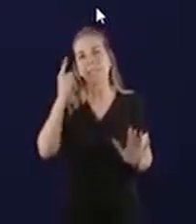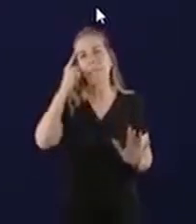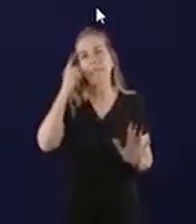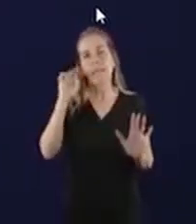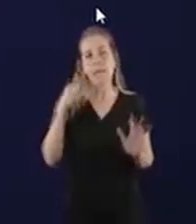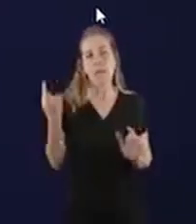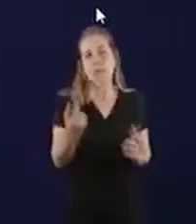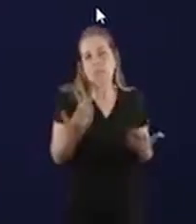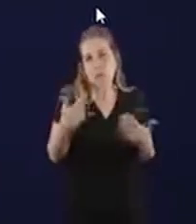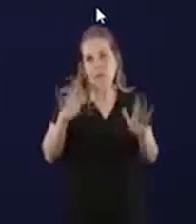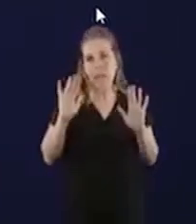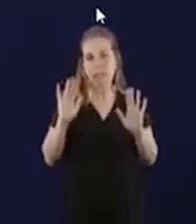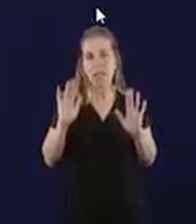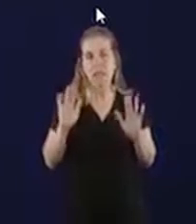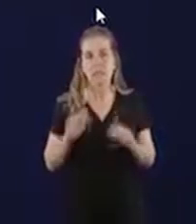nosotros